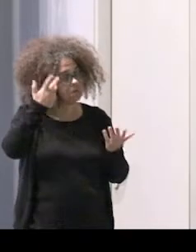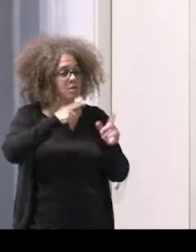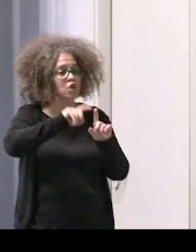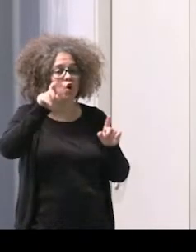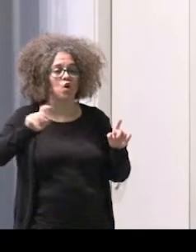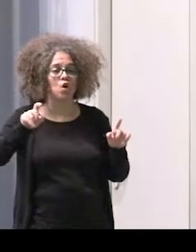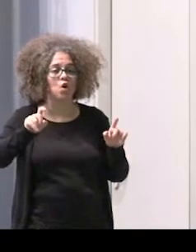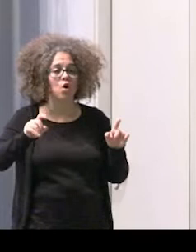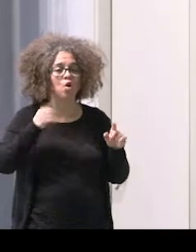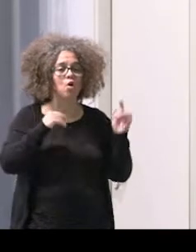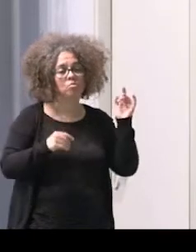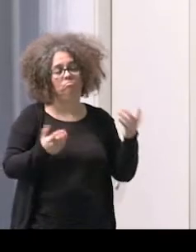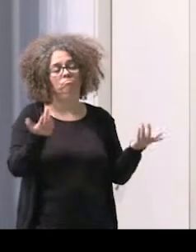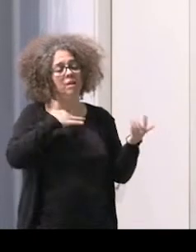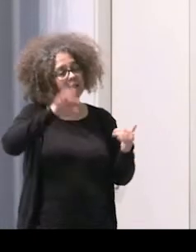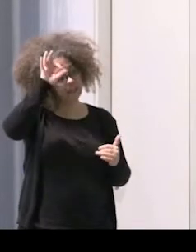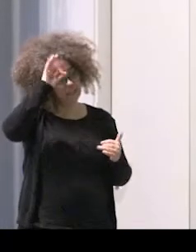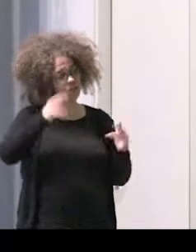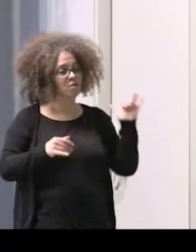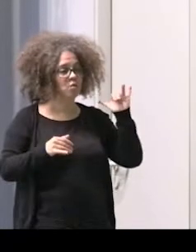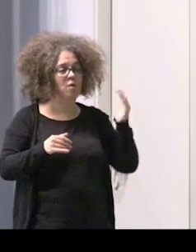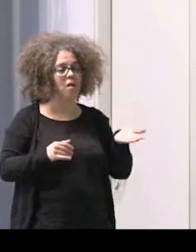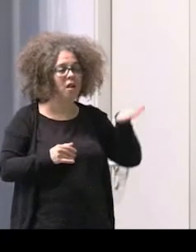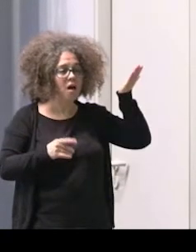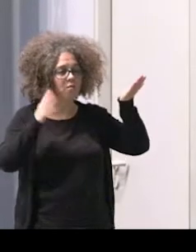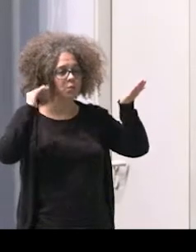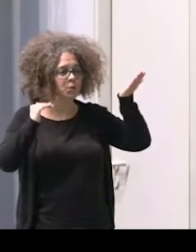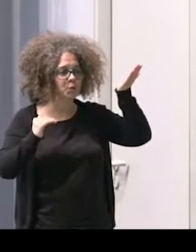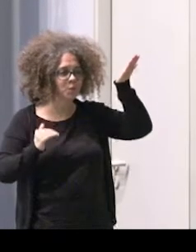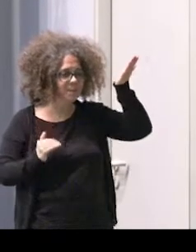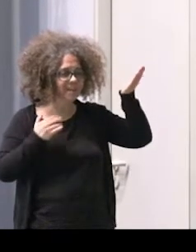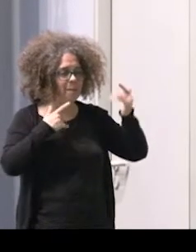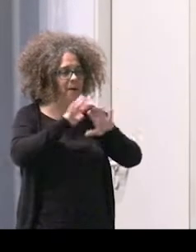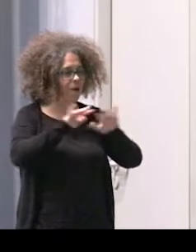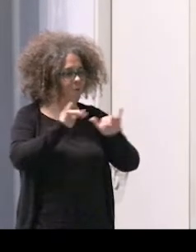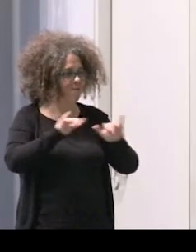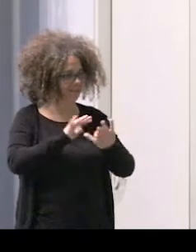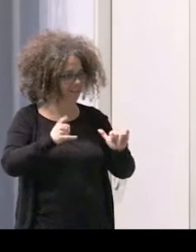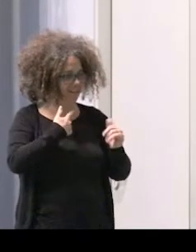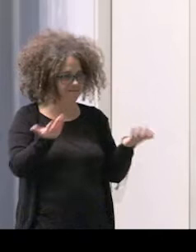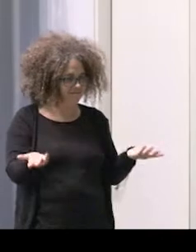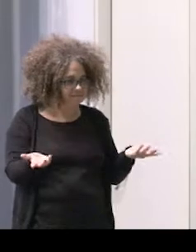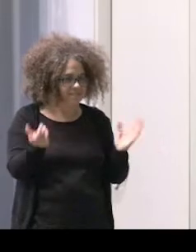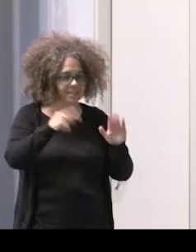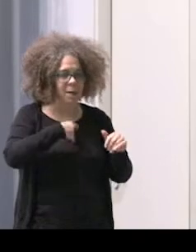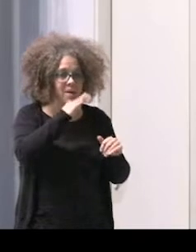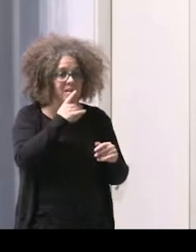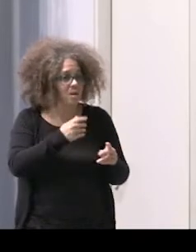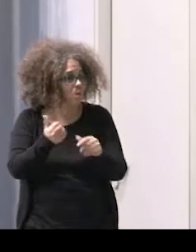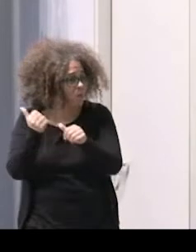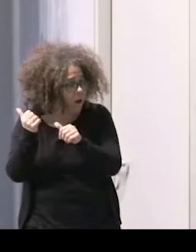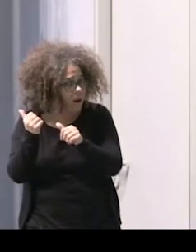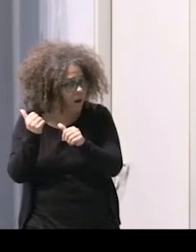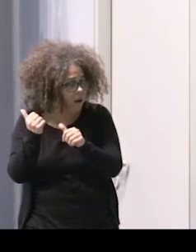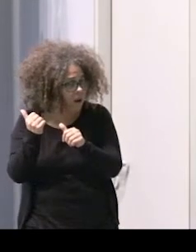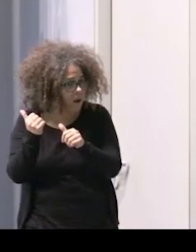oído izquierdo, los umbrales serían más altos. Parece que el ruido del oído izquierdo causa una pérdida auditiva. Pues aquí estamos haciendo algo